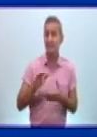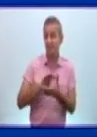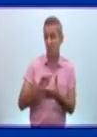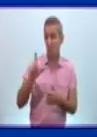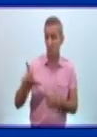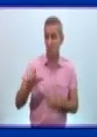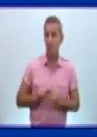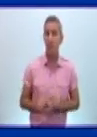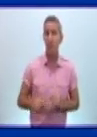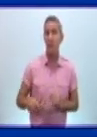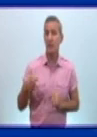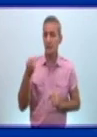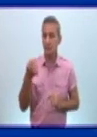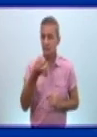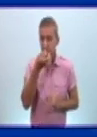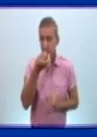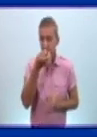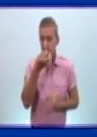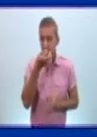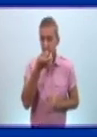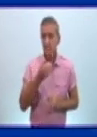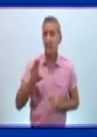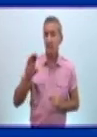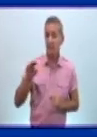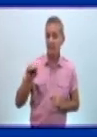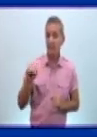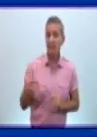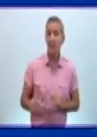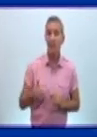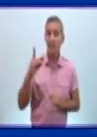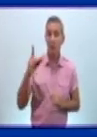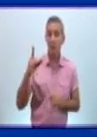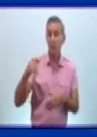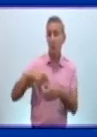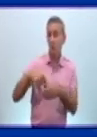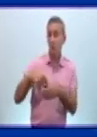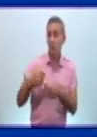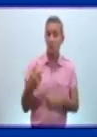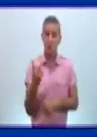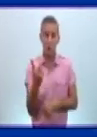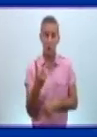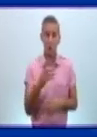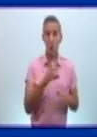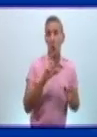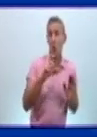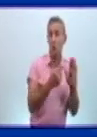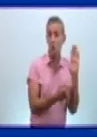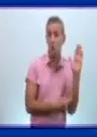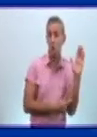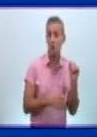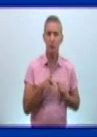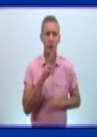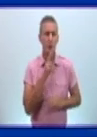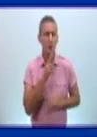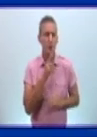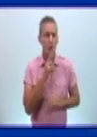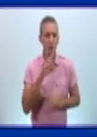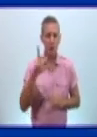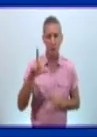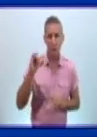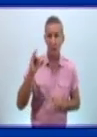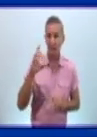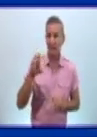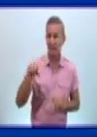que en este caso nos están hablando de una disolución donde los dos componentes son líquidos,